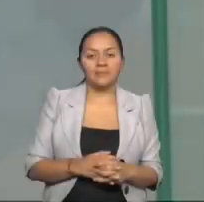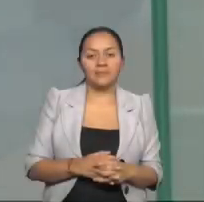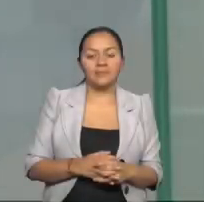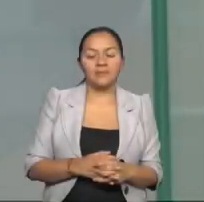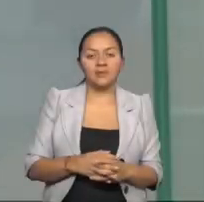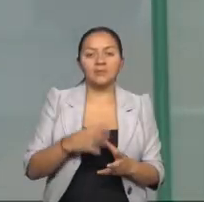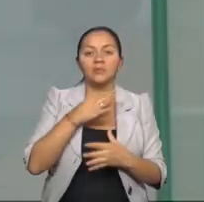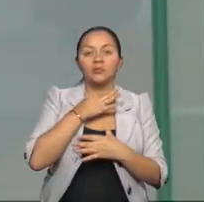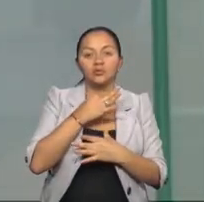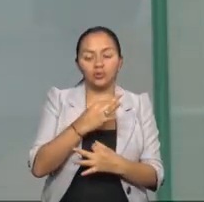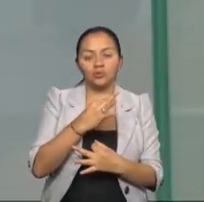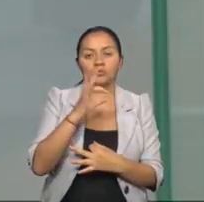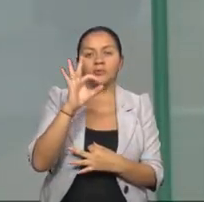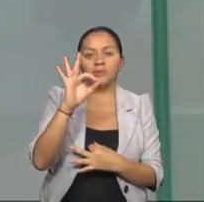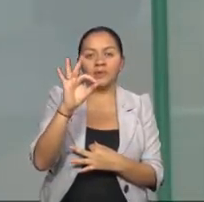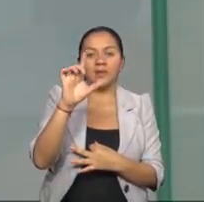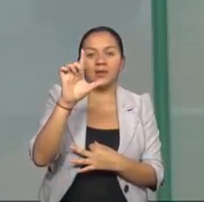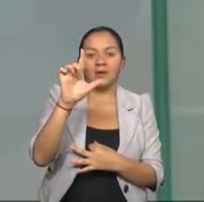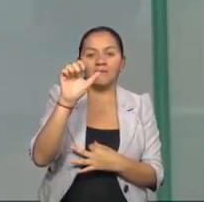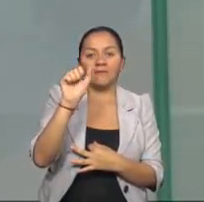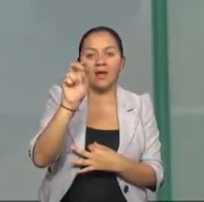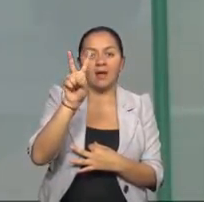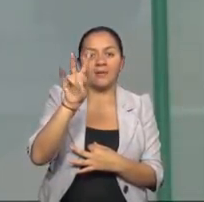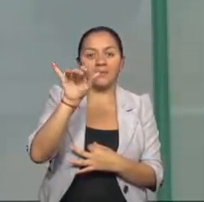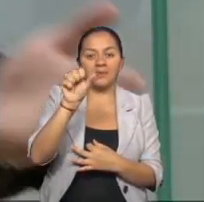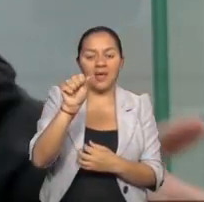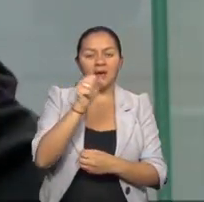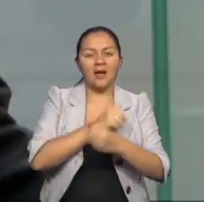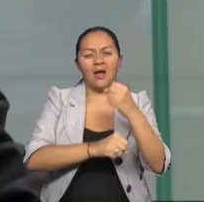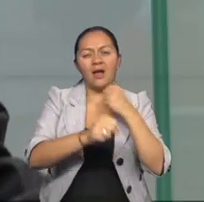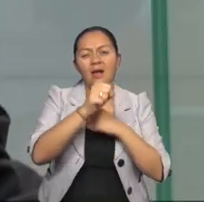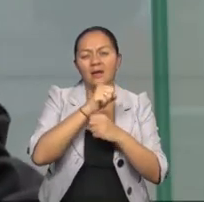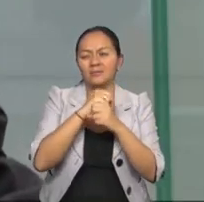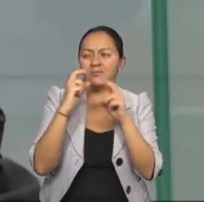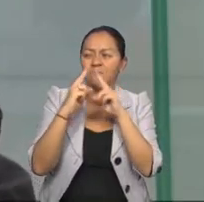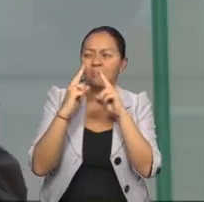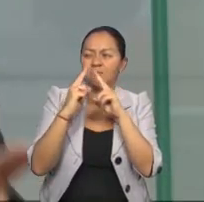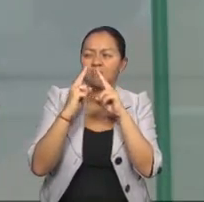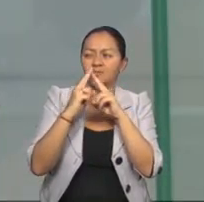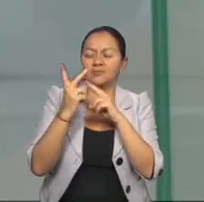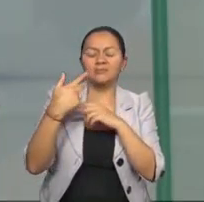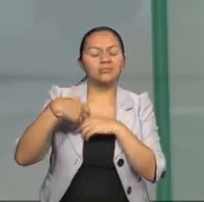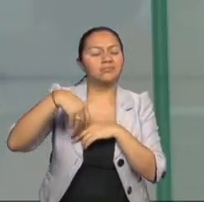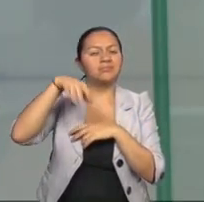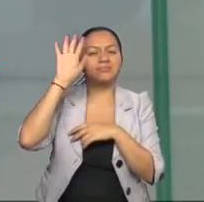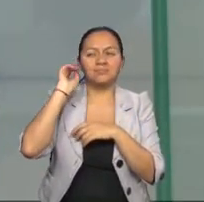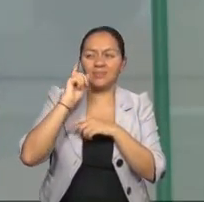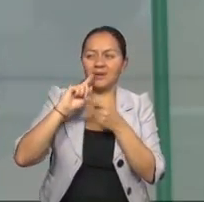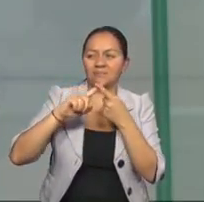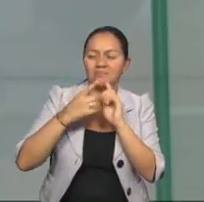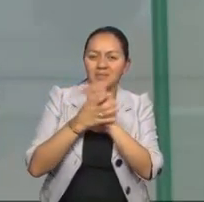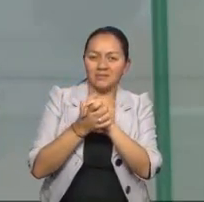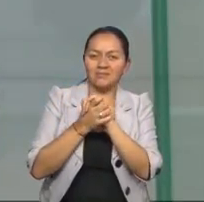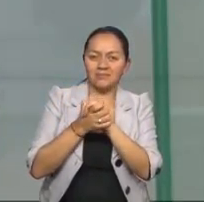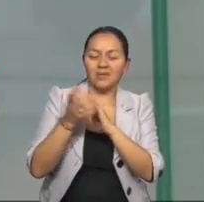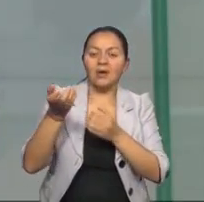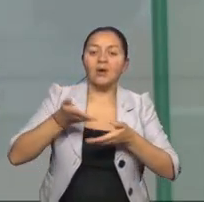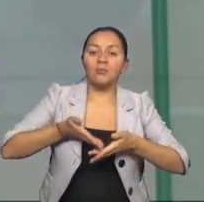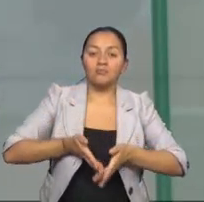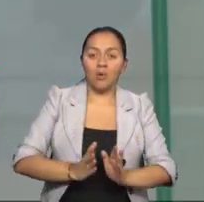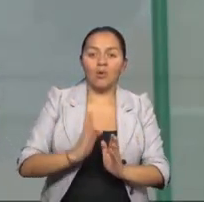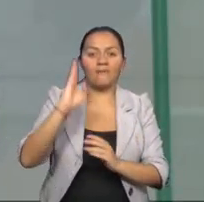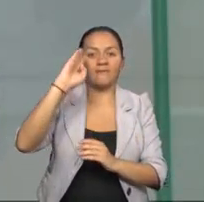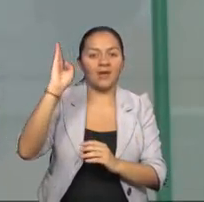qué gusto flavia una amiga que nos conocemos muchos años nacida en el brasil vive en méxico y